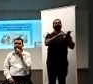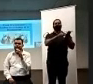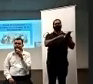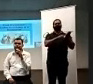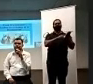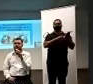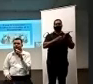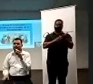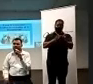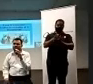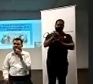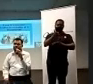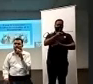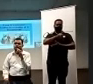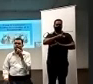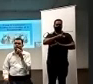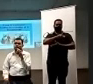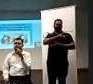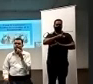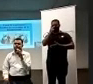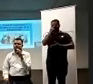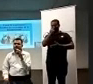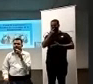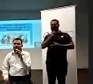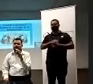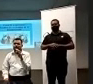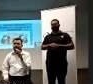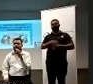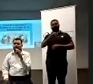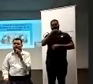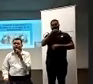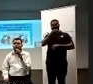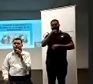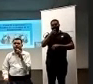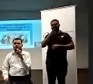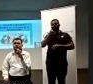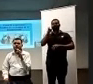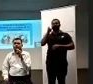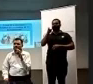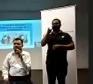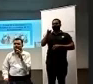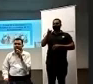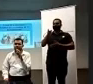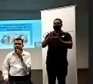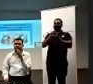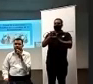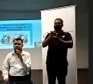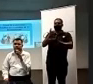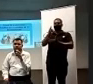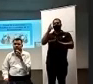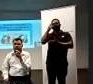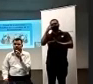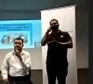el ámbito, tanto en la gestión de información, en el ocio, en todo lo que puede explicar la pandemia.